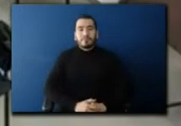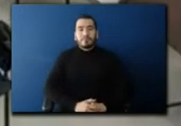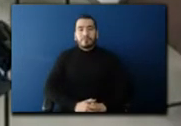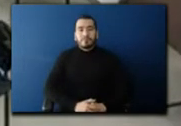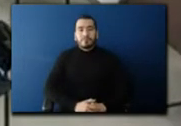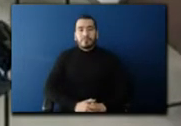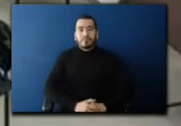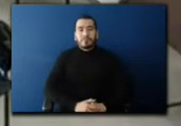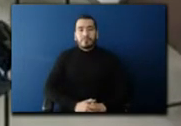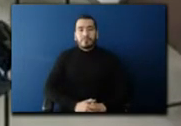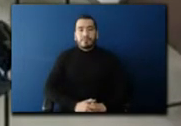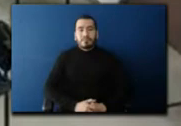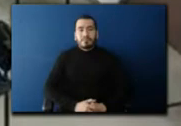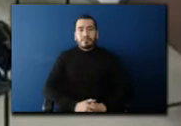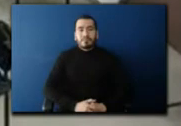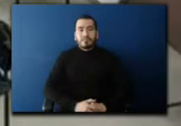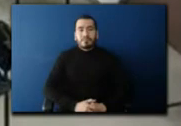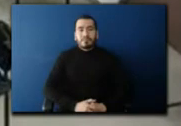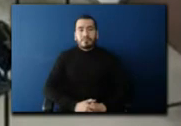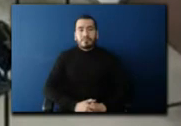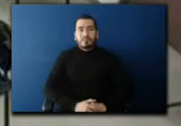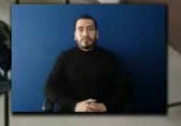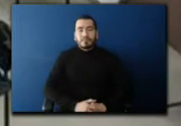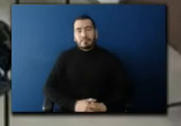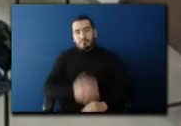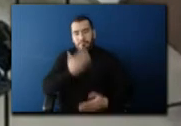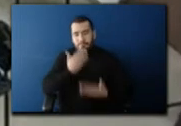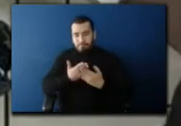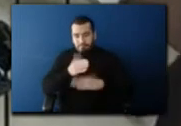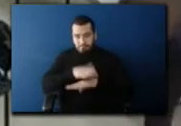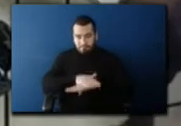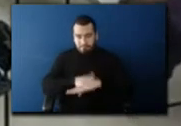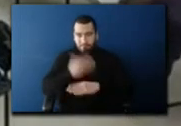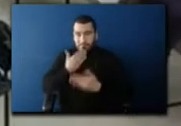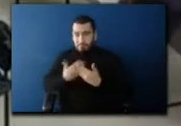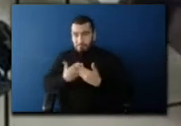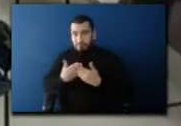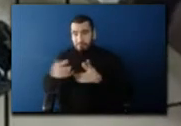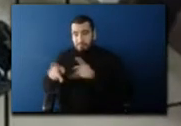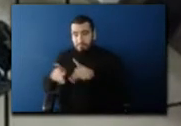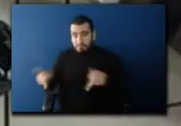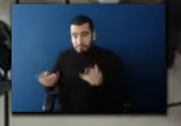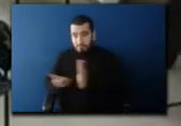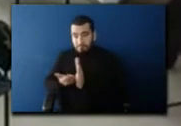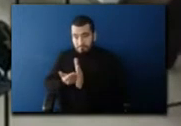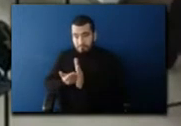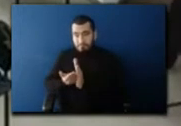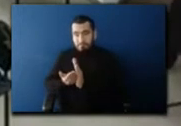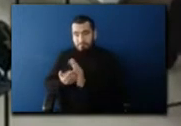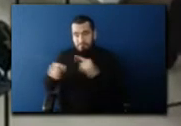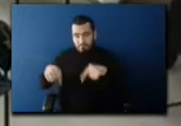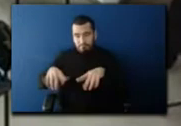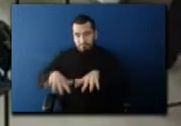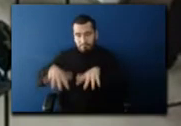Buenas tardes. Muchas gracias a todos los estudiantes que nos están acompañando el día de hoy, al señor rector por visitarnos